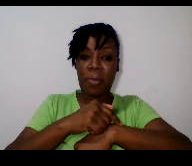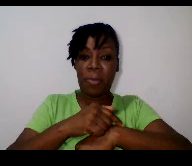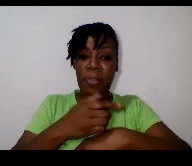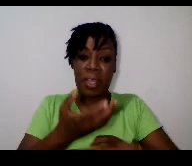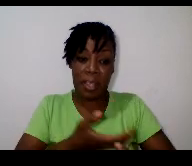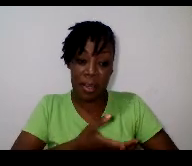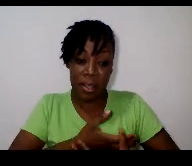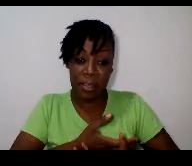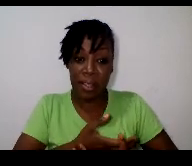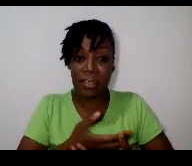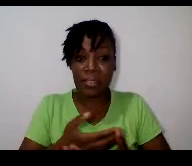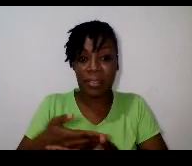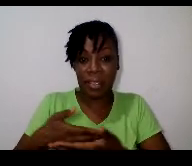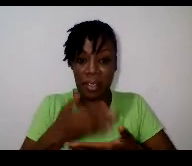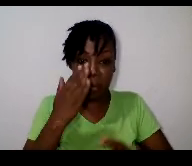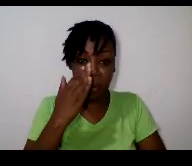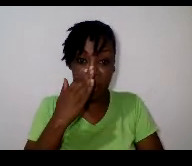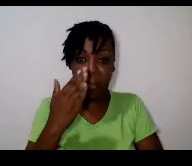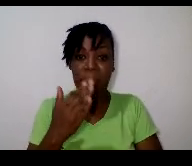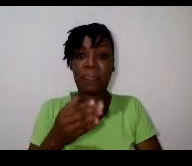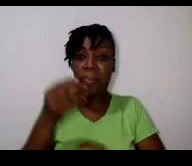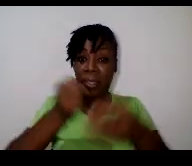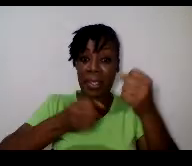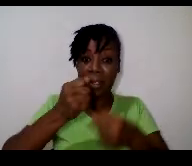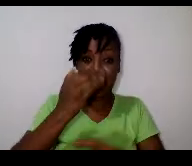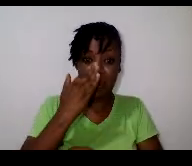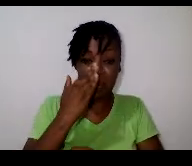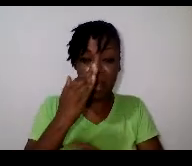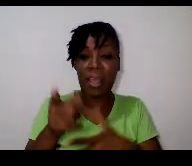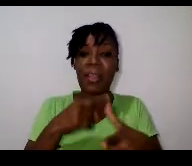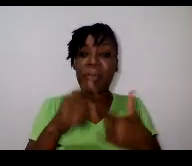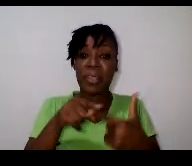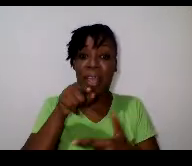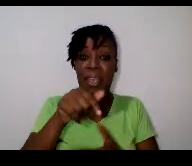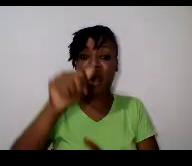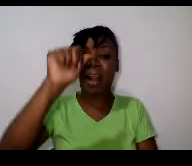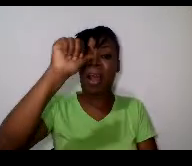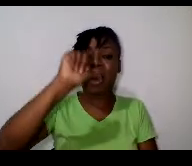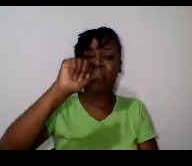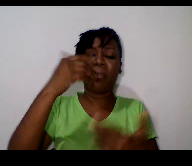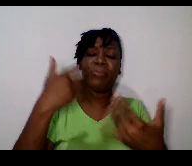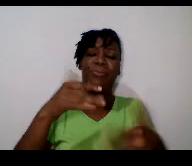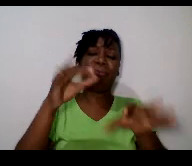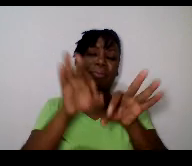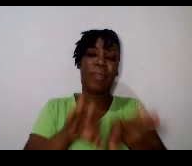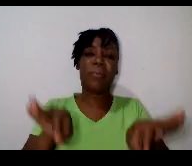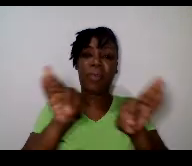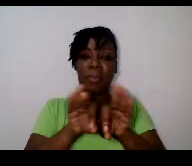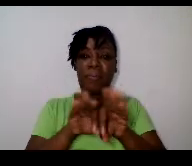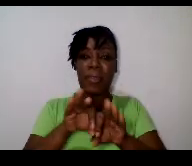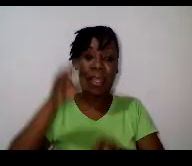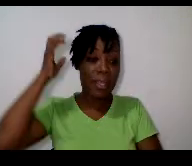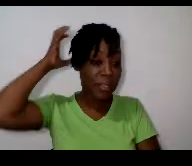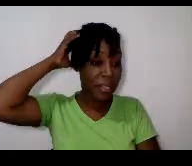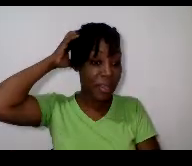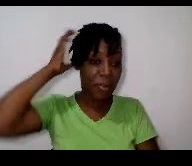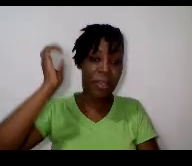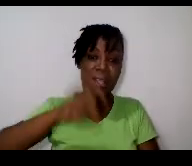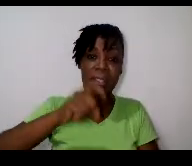entonces el agua es una fuente fundamental porque el cerebro necesita mantenerse hidratado. Un